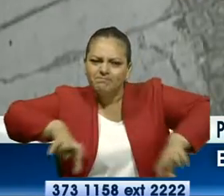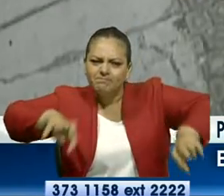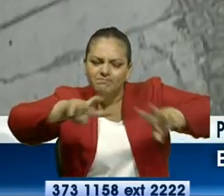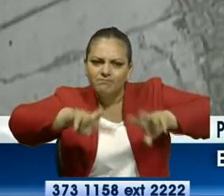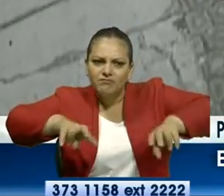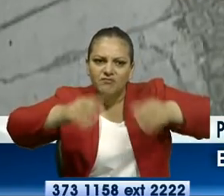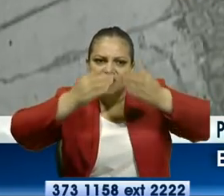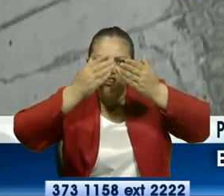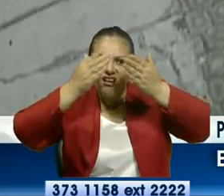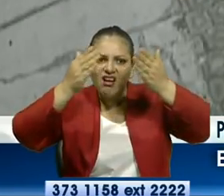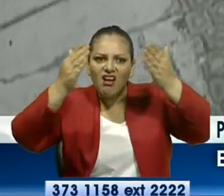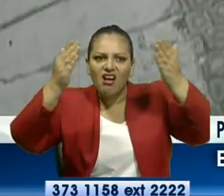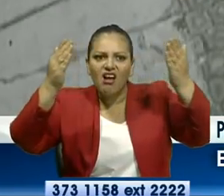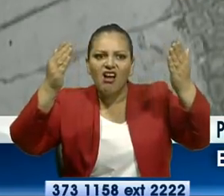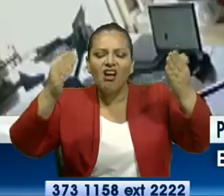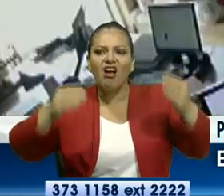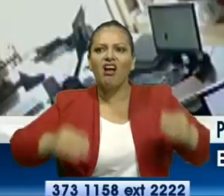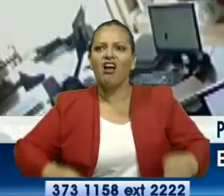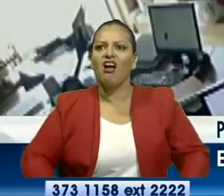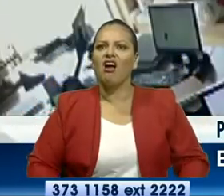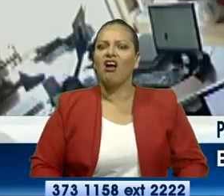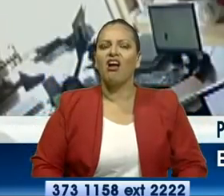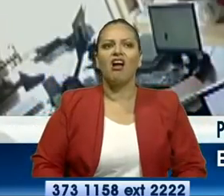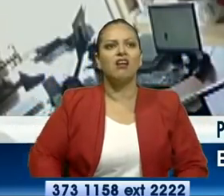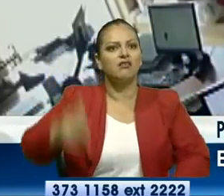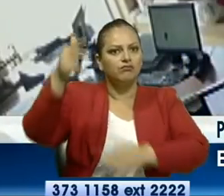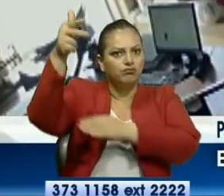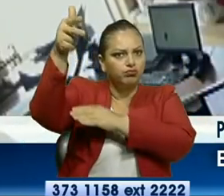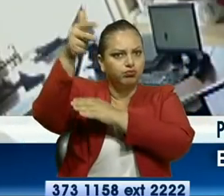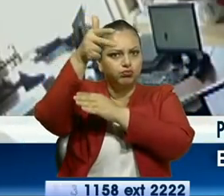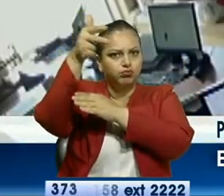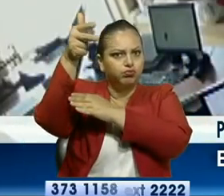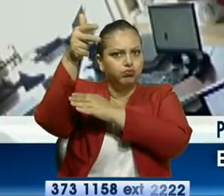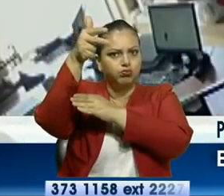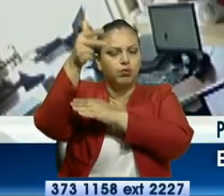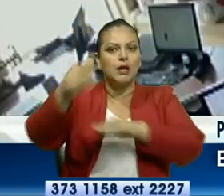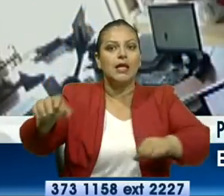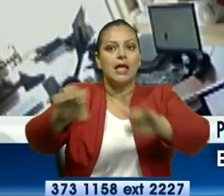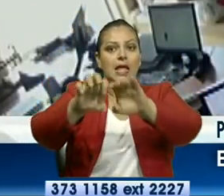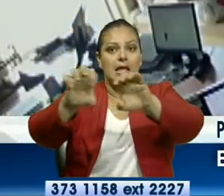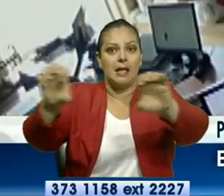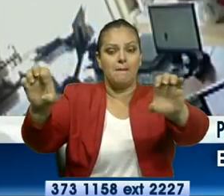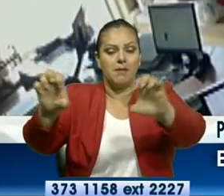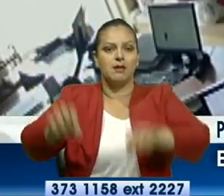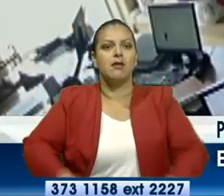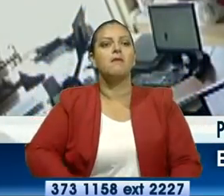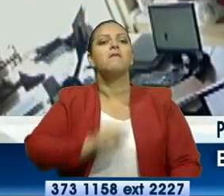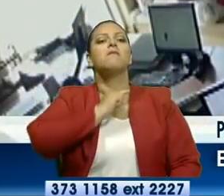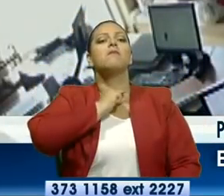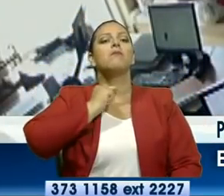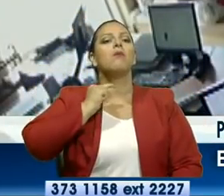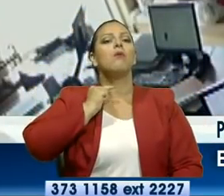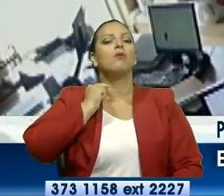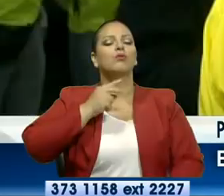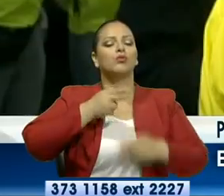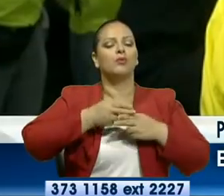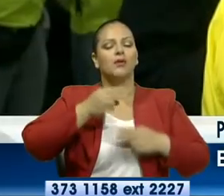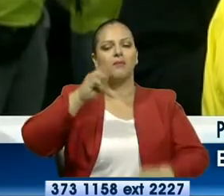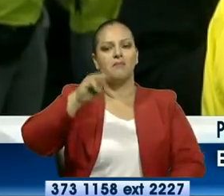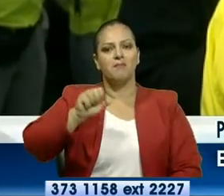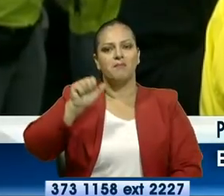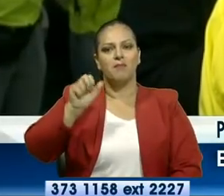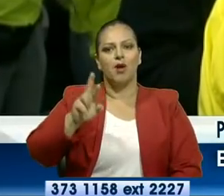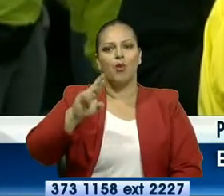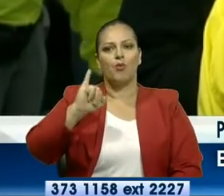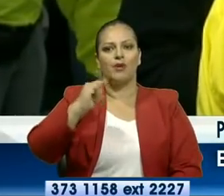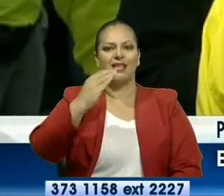empresas donde solicitaba ayuda en nombre de la fundación. En la misma, el falso padre Mauricio fungía de subdirector. Hay empresas